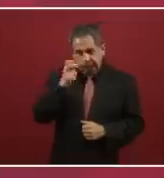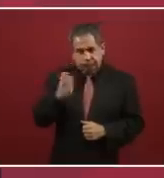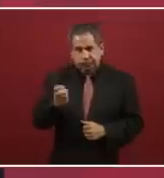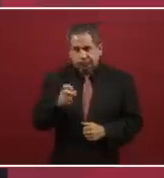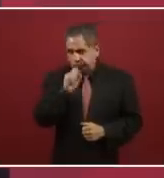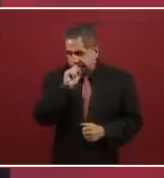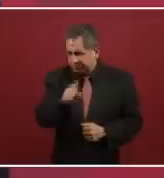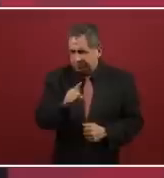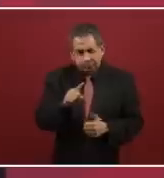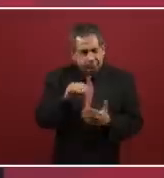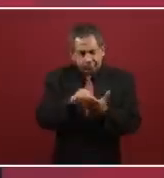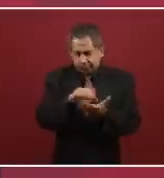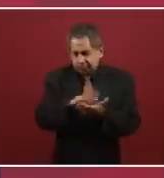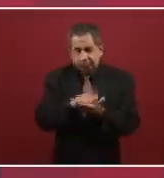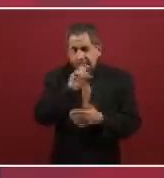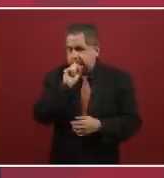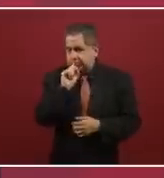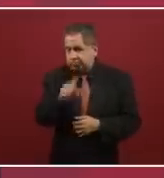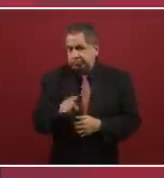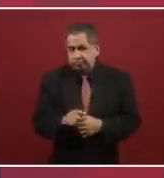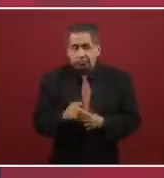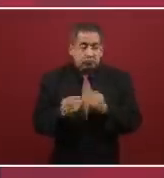parte de